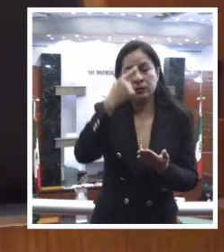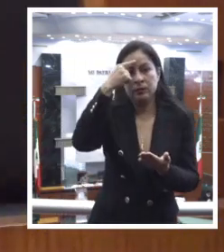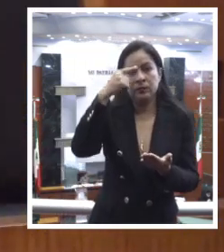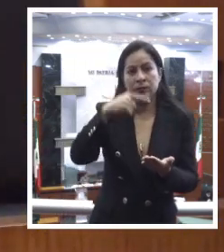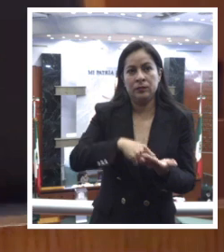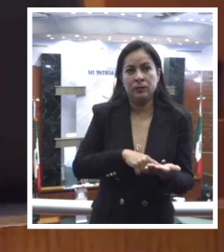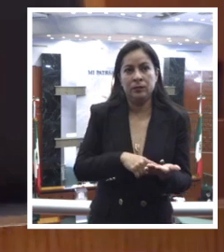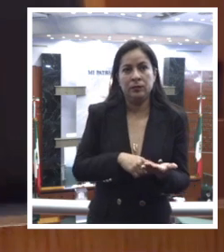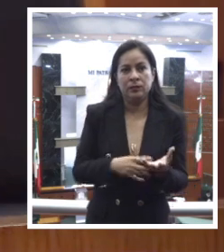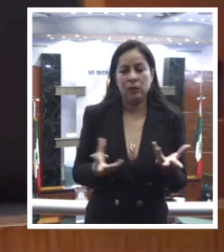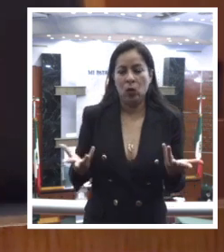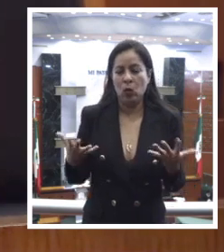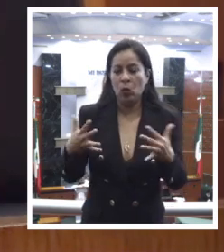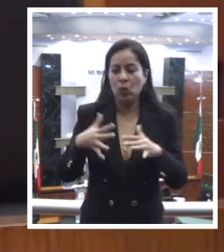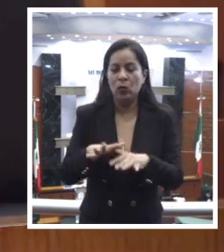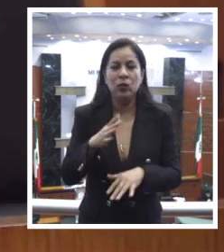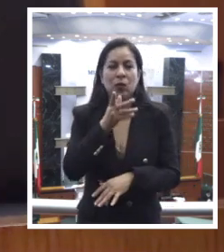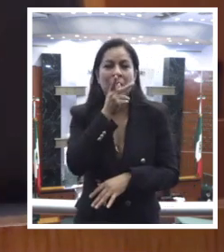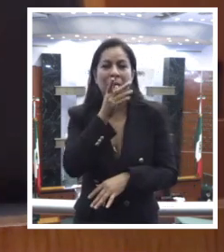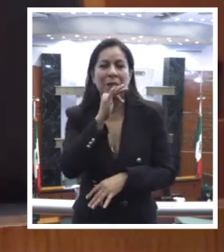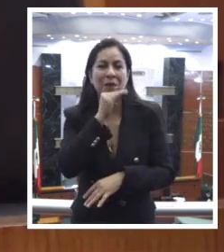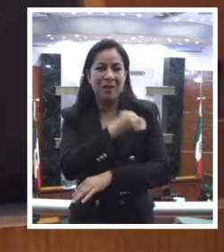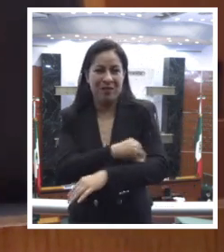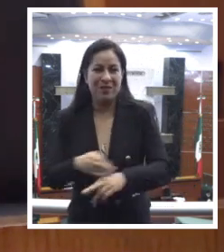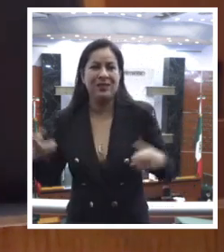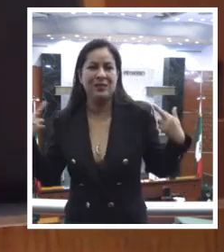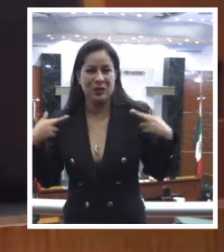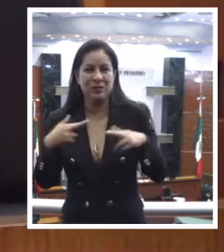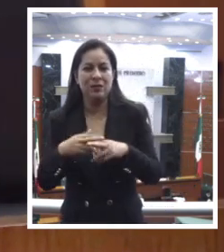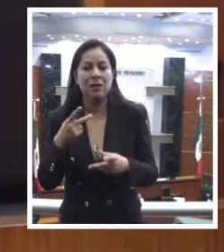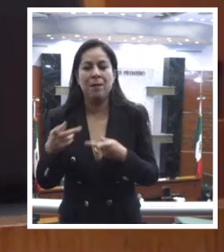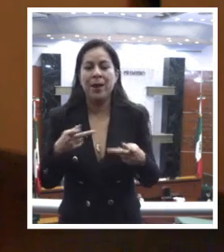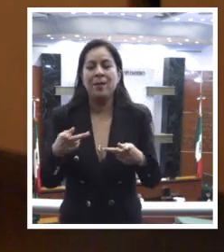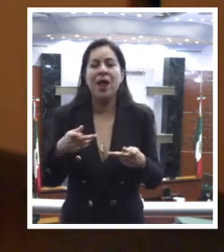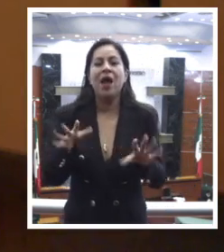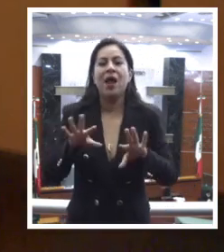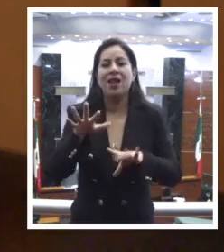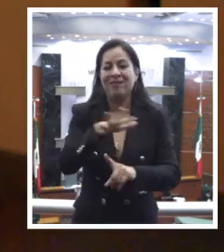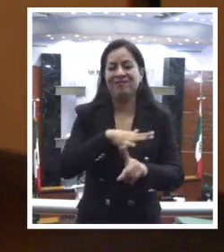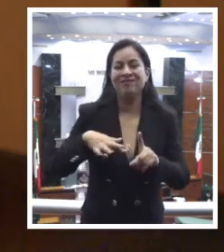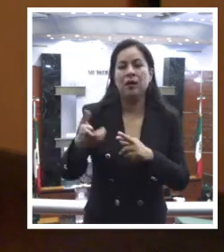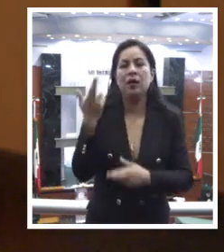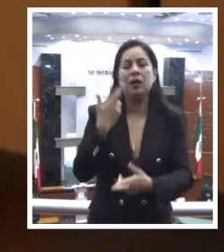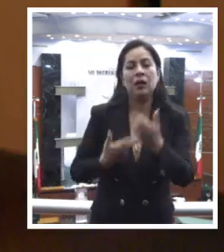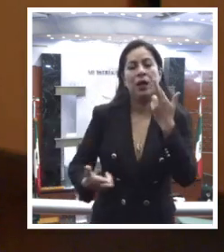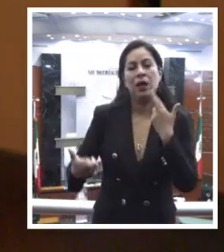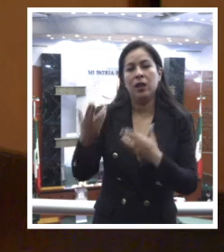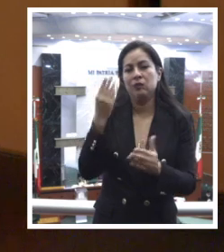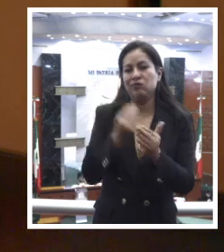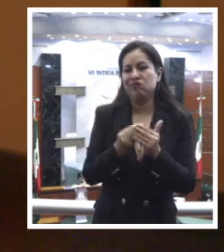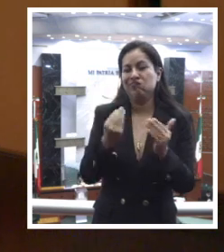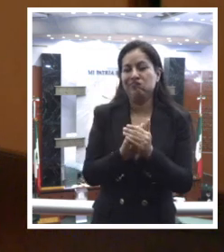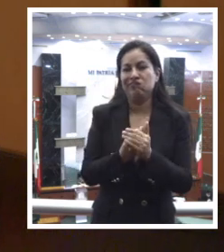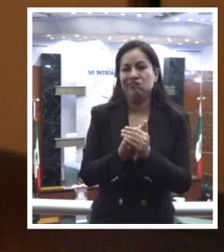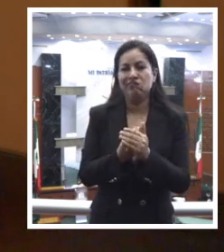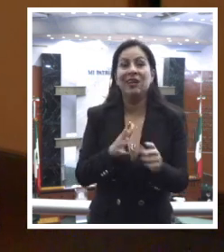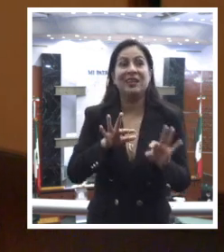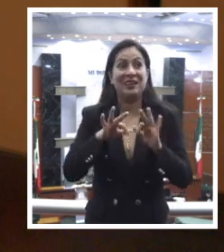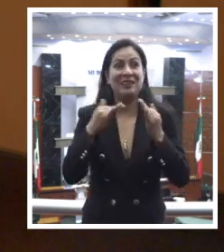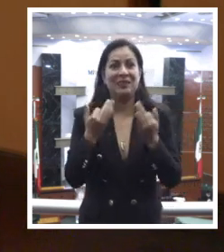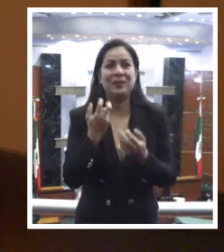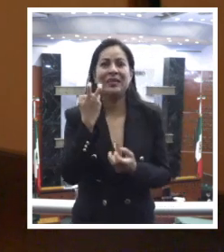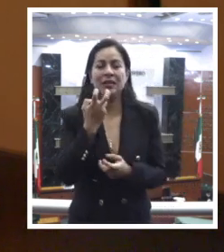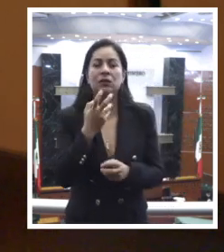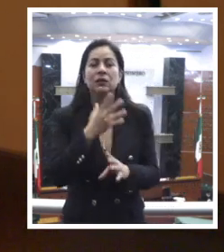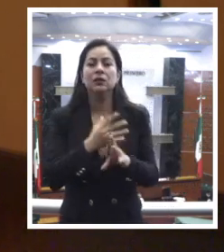para, junto con los padres de familia, con los docentes, preparar las condiciones para el regreso a clases, de tal manera que con estos